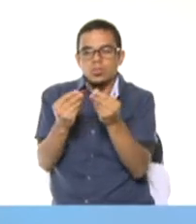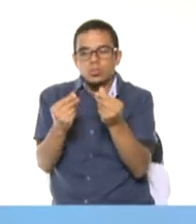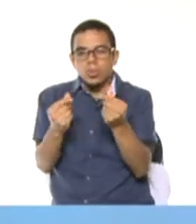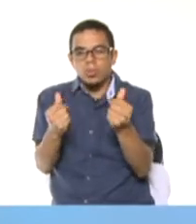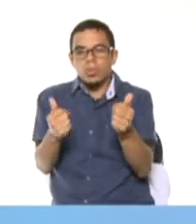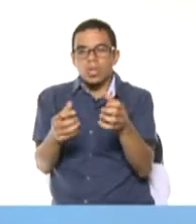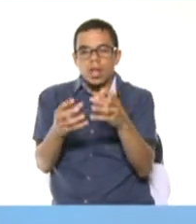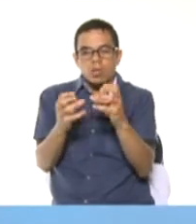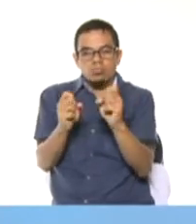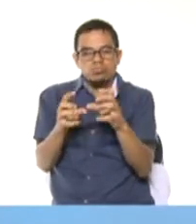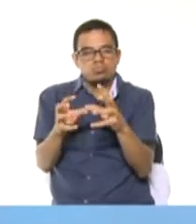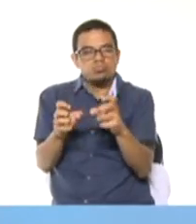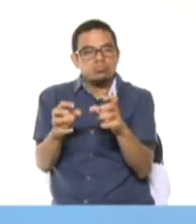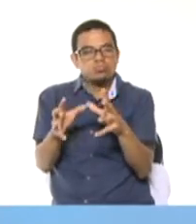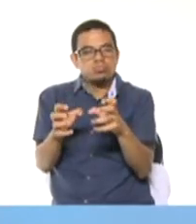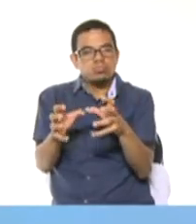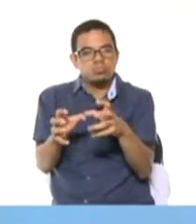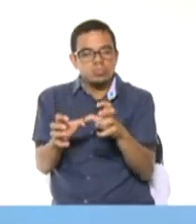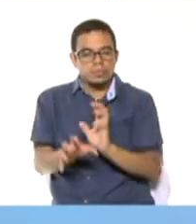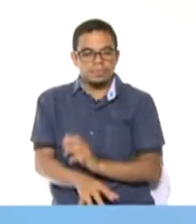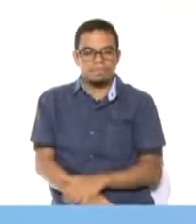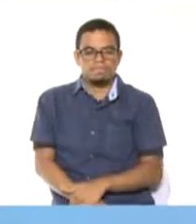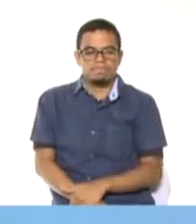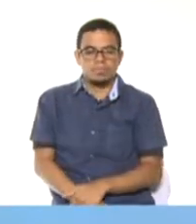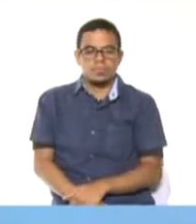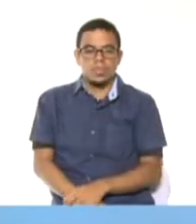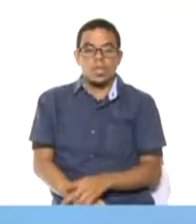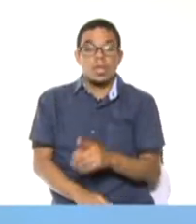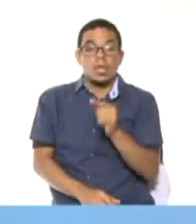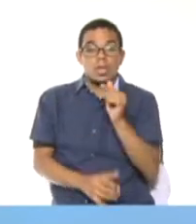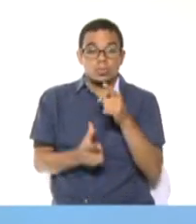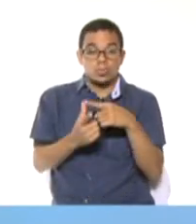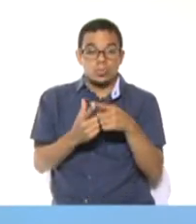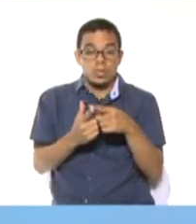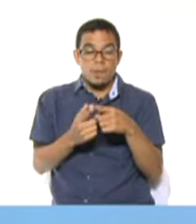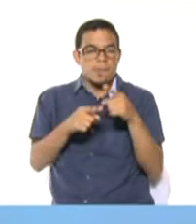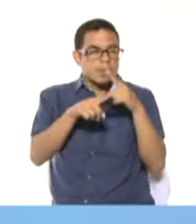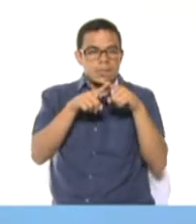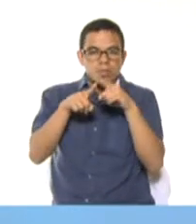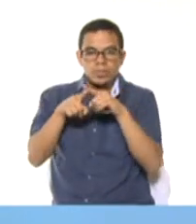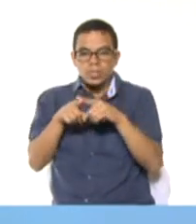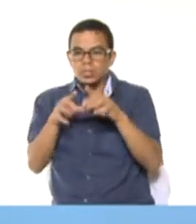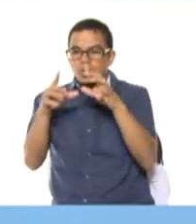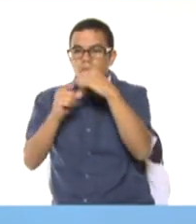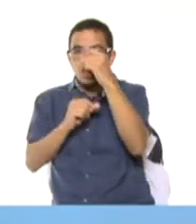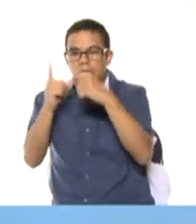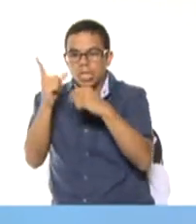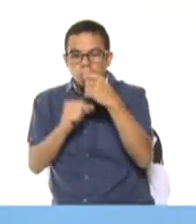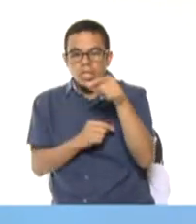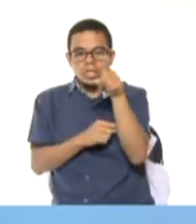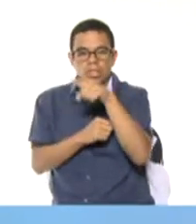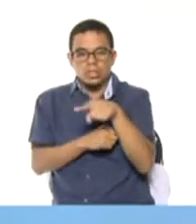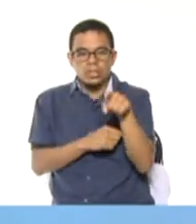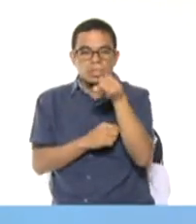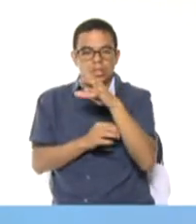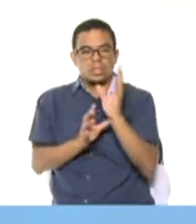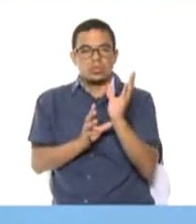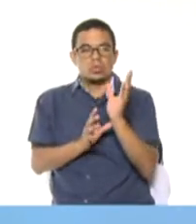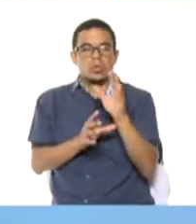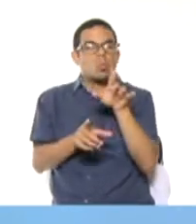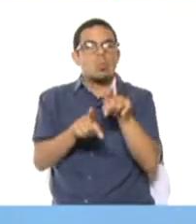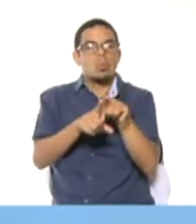en este caso, estrellas, círculos, para que ellos puedan utilizar la harina y hacer